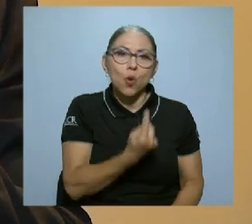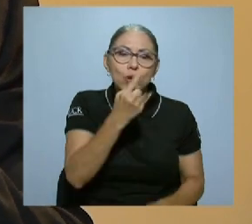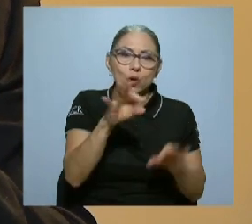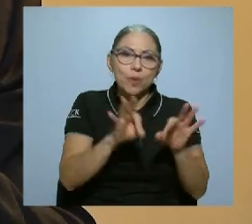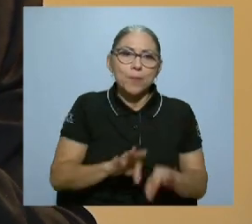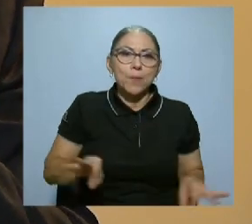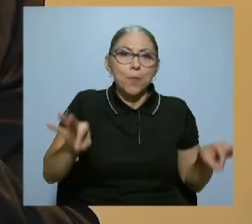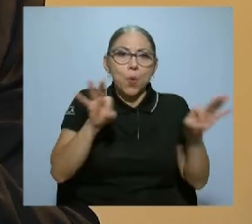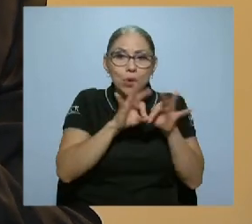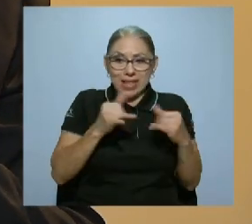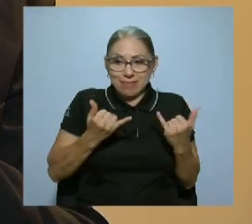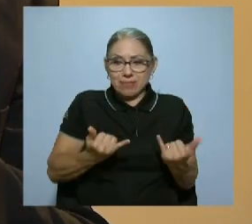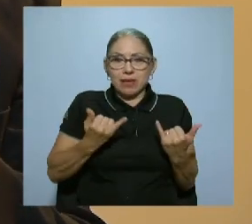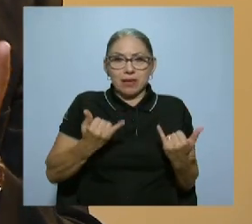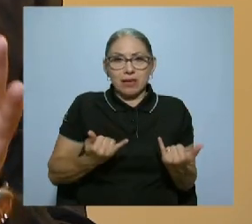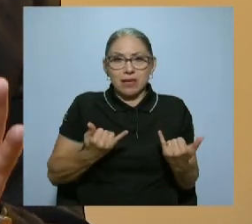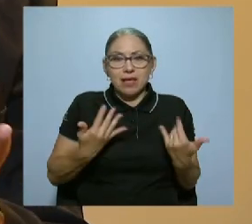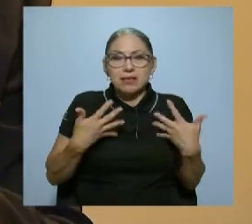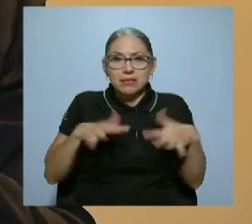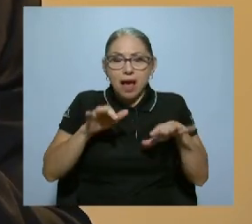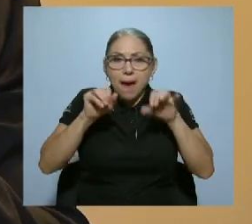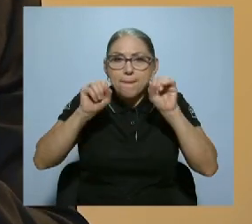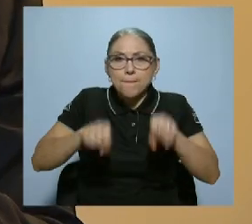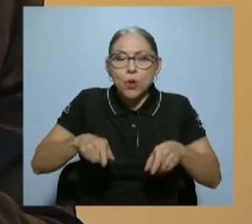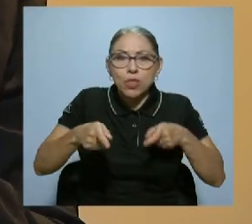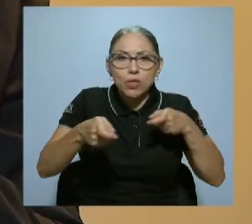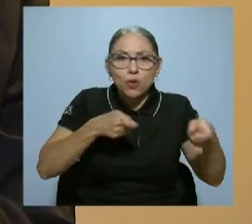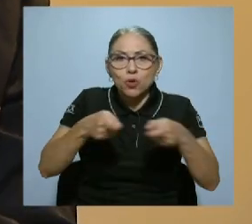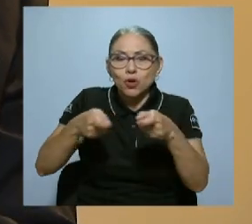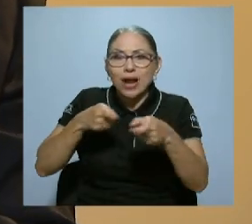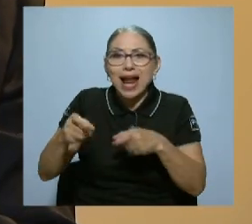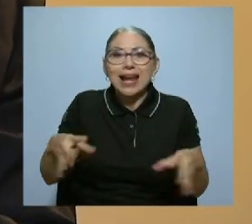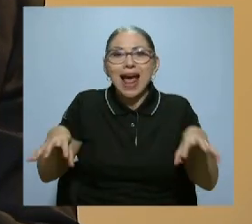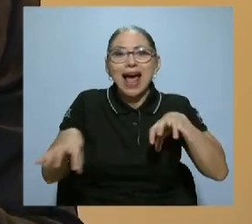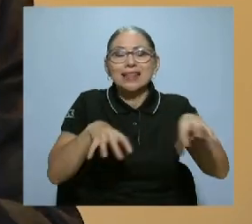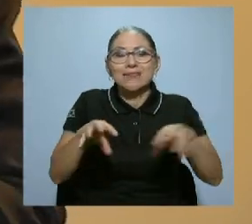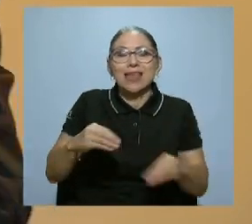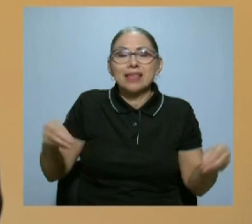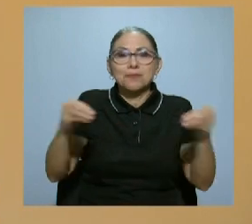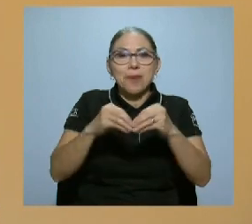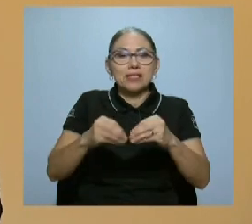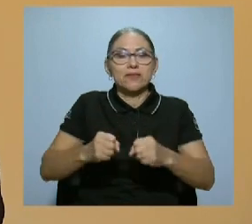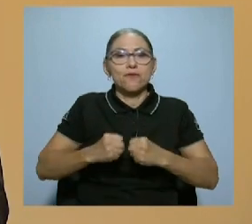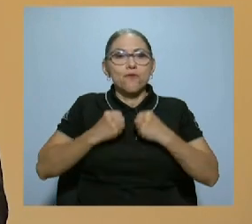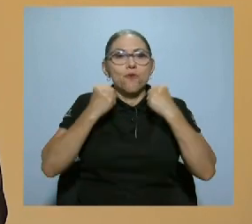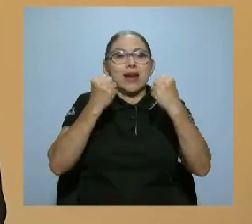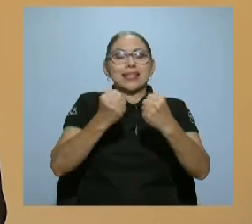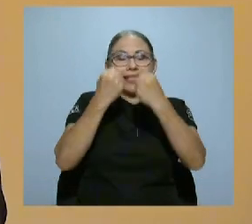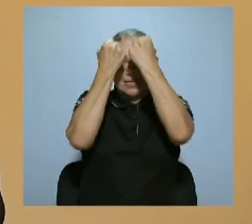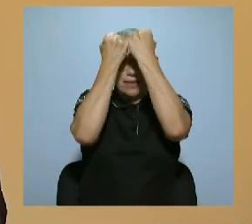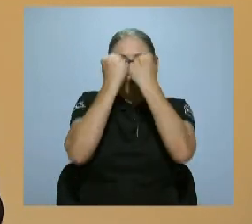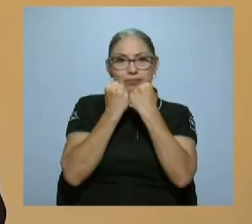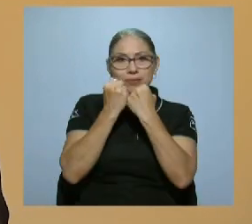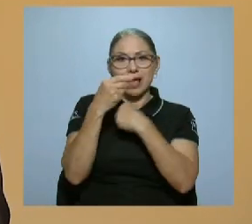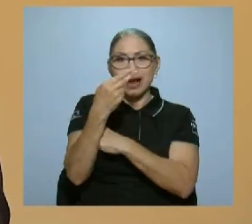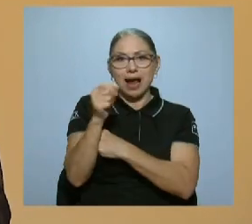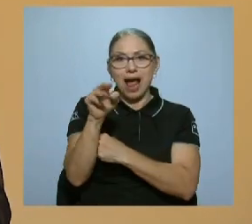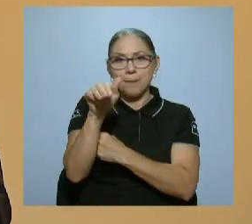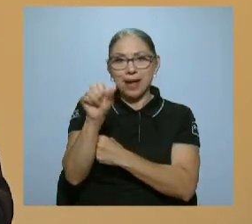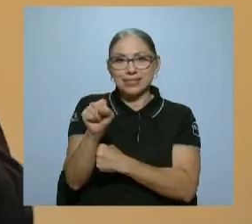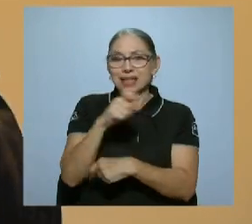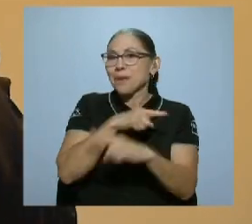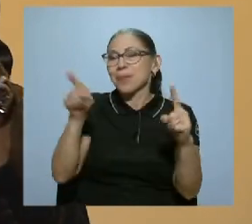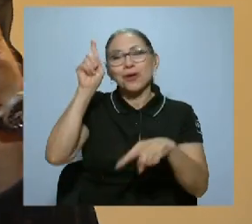han podido controlar las actividades más fuertes de Hamas, pero no lo han podido